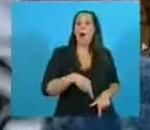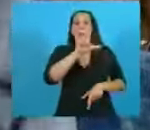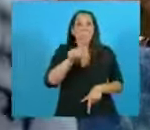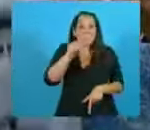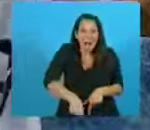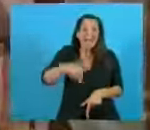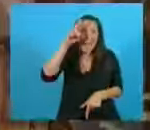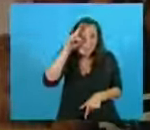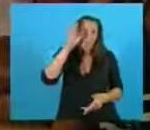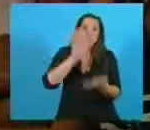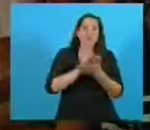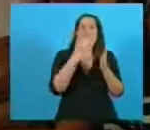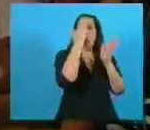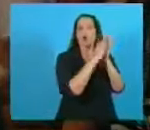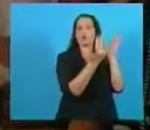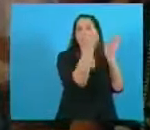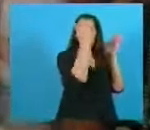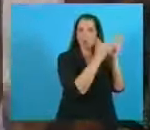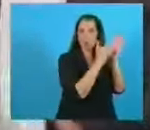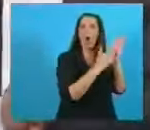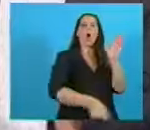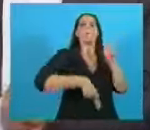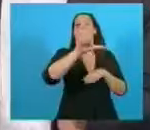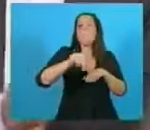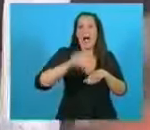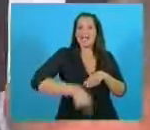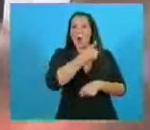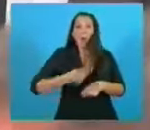división de la Constitución. Es un país donde